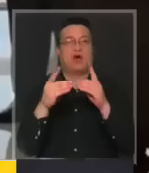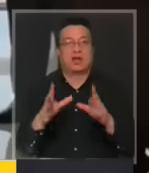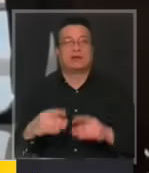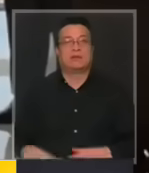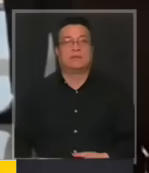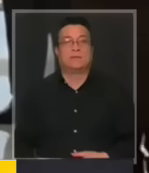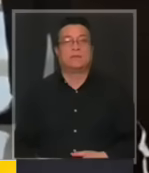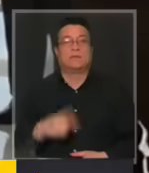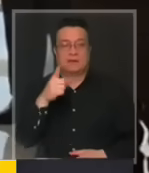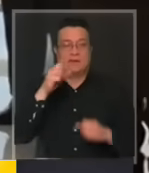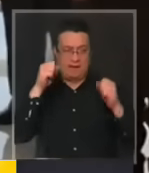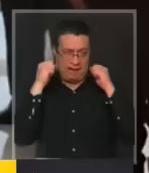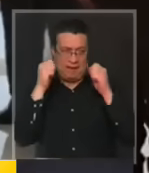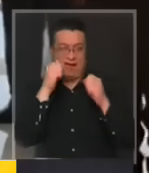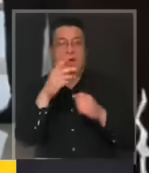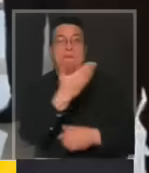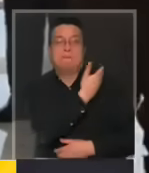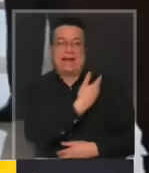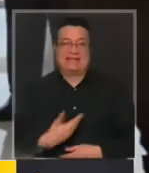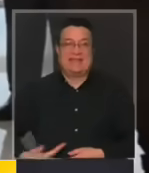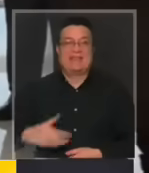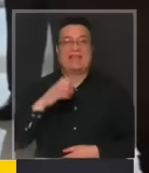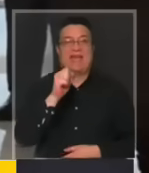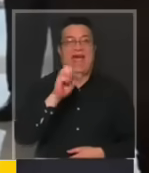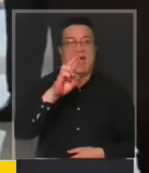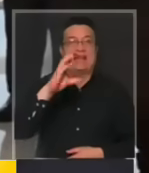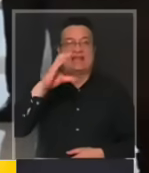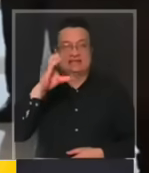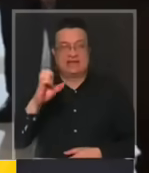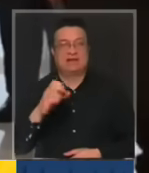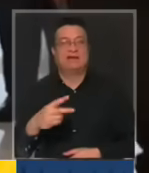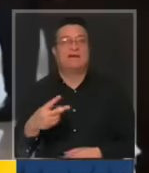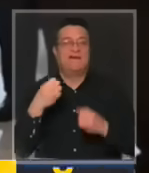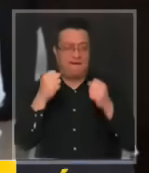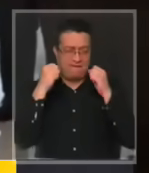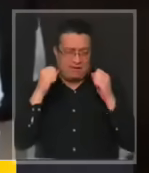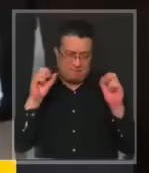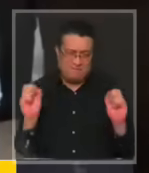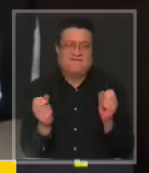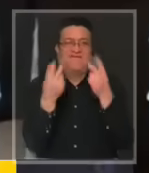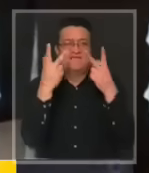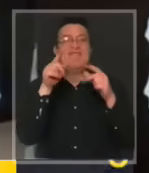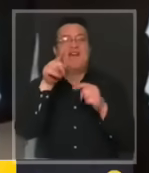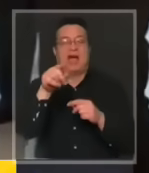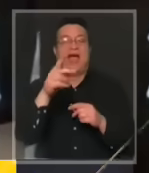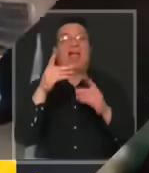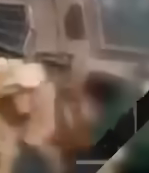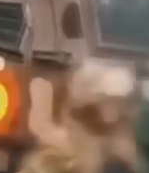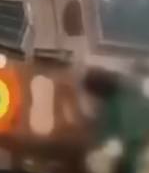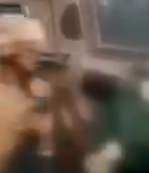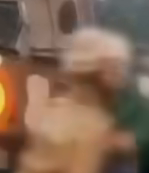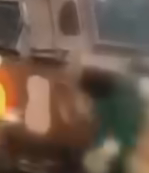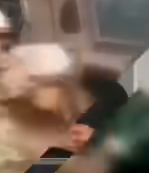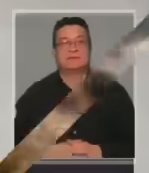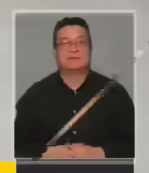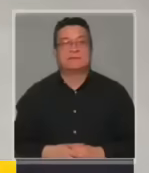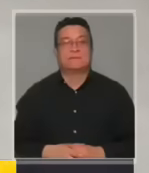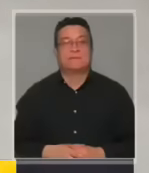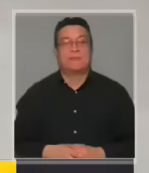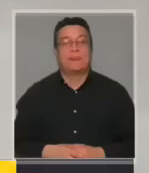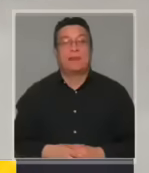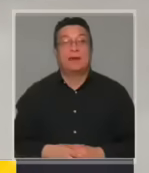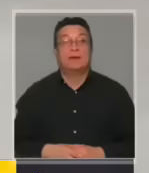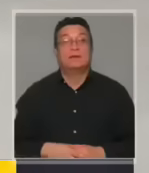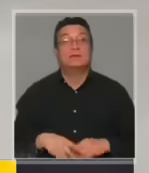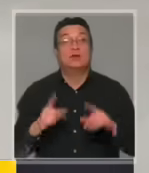nuestro presidente Lucho Arce! ¡Que viva! ¡Que viva la democracia! ¡Que viva! ¡Que viva el pueblo unido! ¡Que viva!